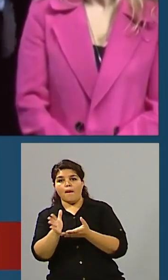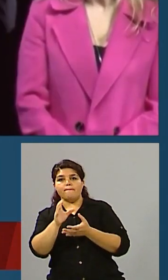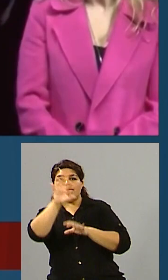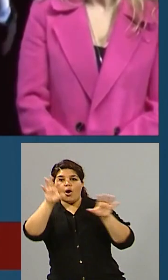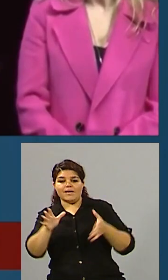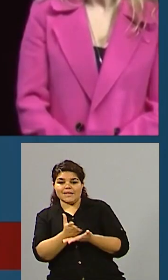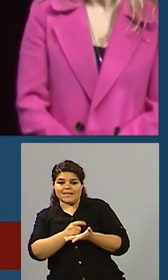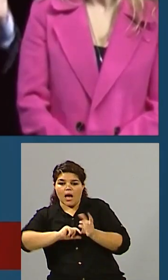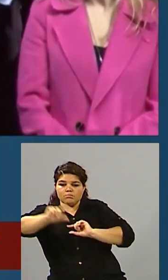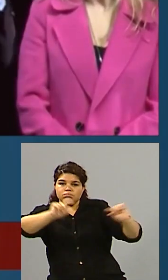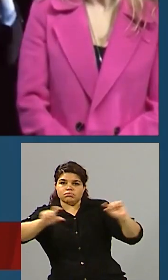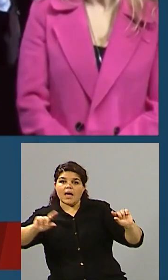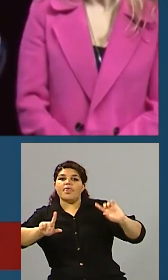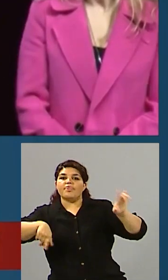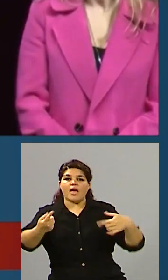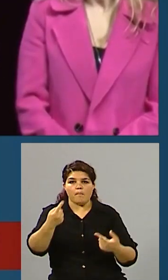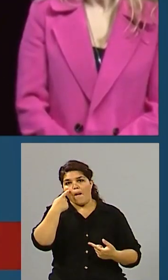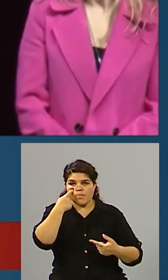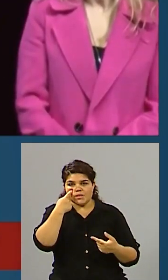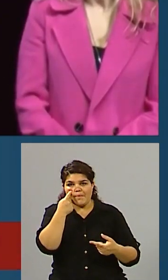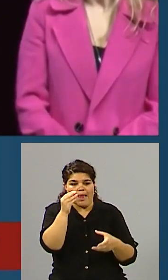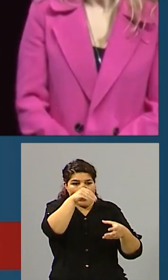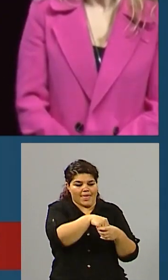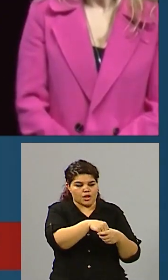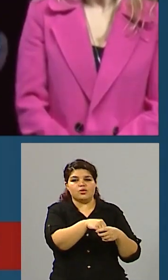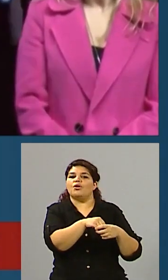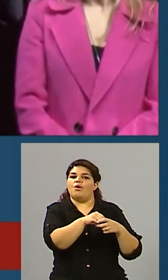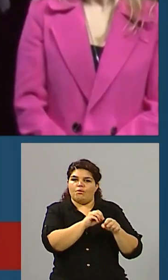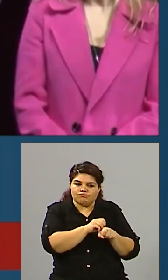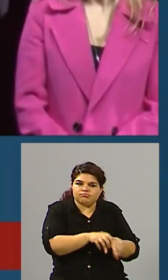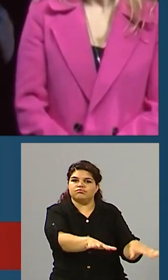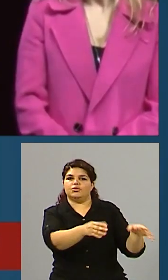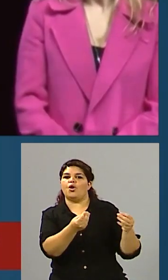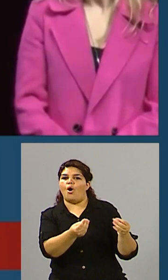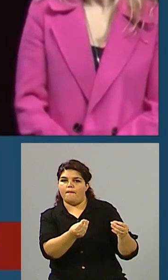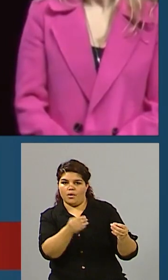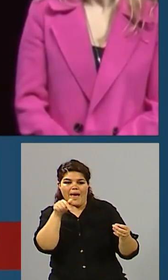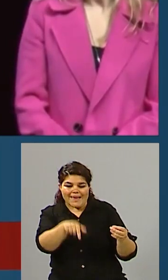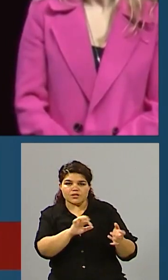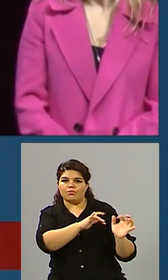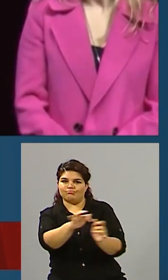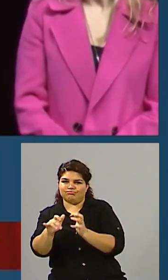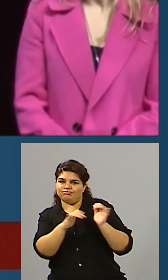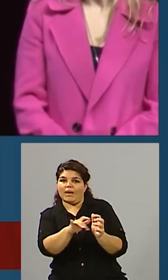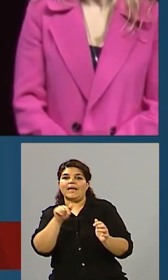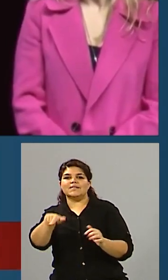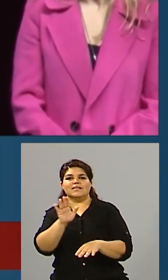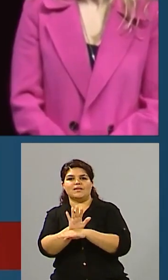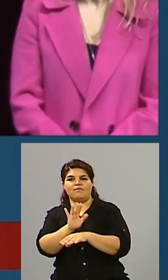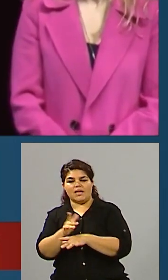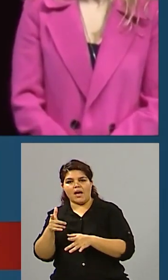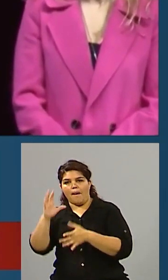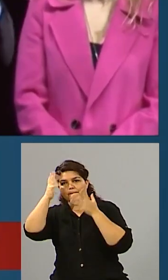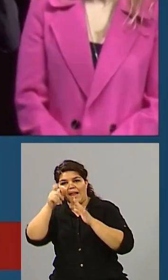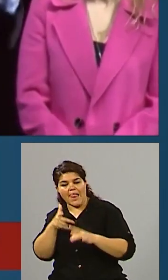municipios. Gastón, ¿cuál va a ser la respuesta que puede tener a nivel sociedad argentina,